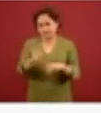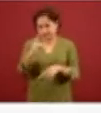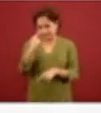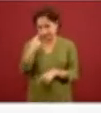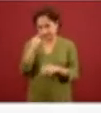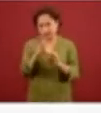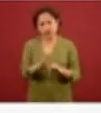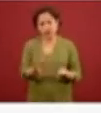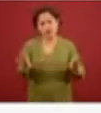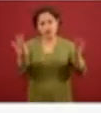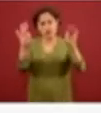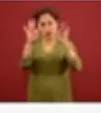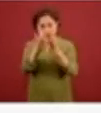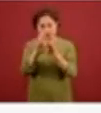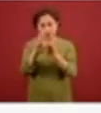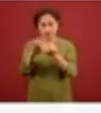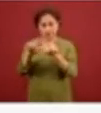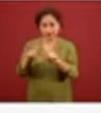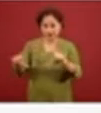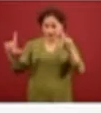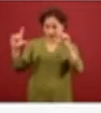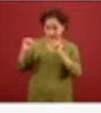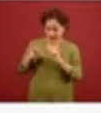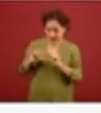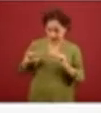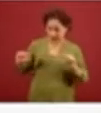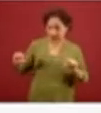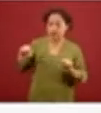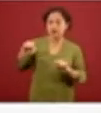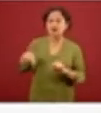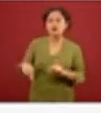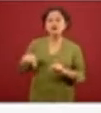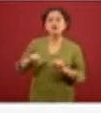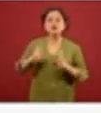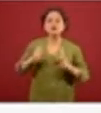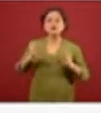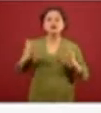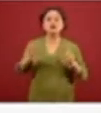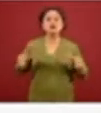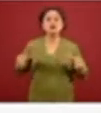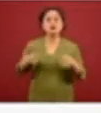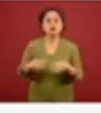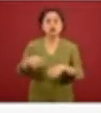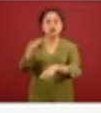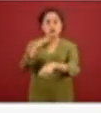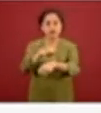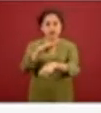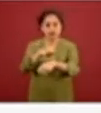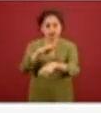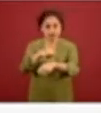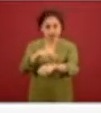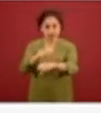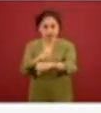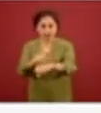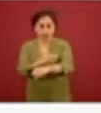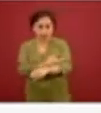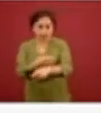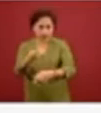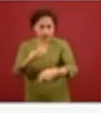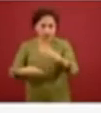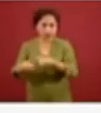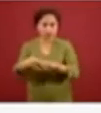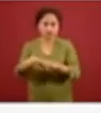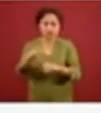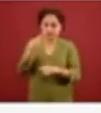importante que aparece en la parte de abajo y dice Comité de Medicina Transfusional. Y si se dan cuenta, esta línea